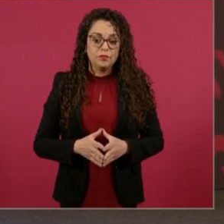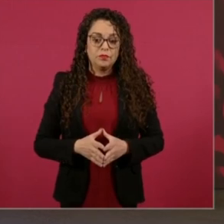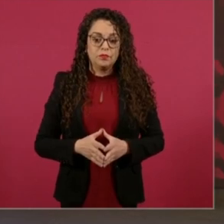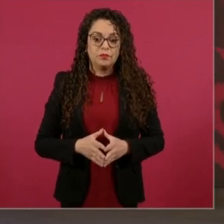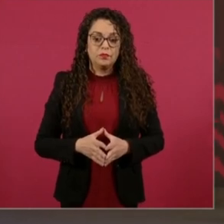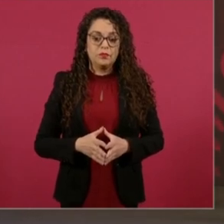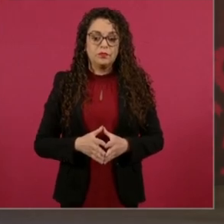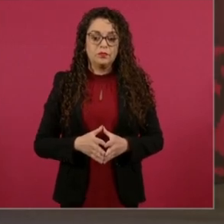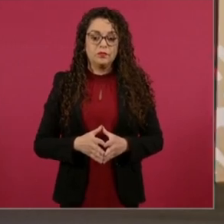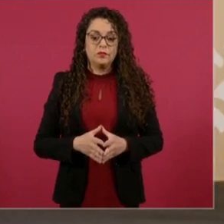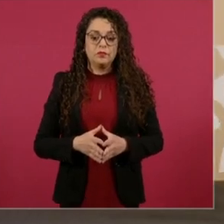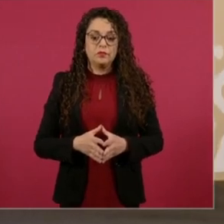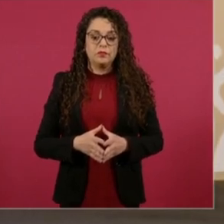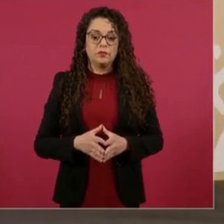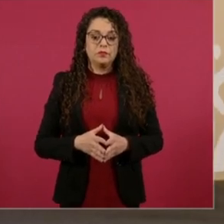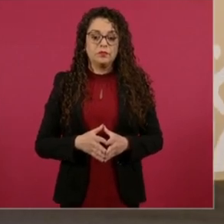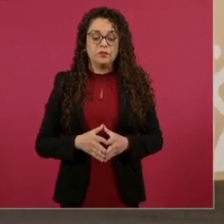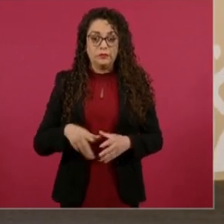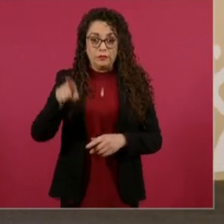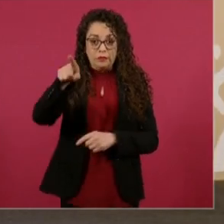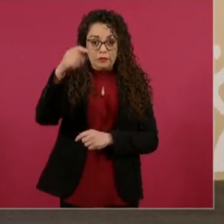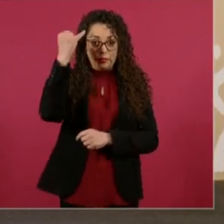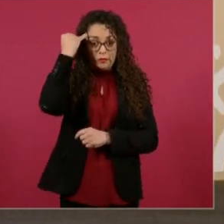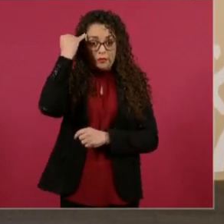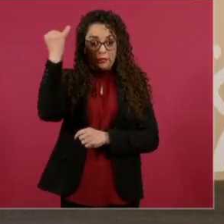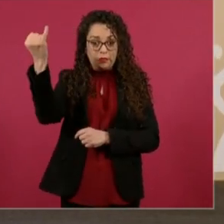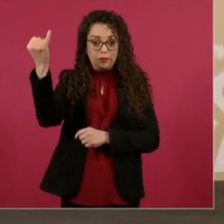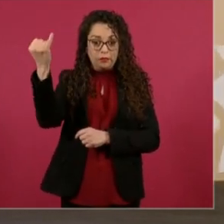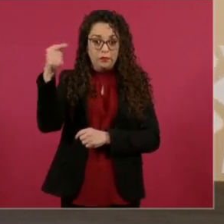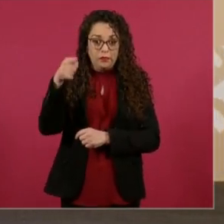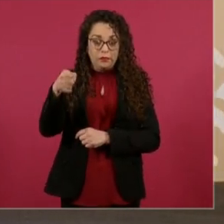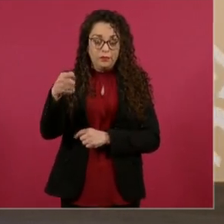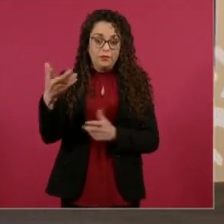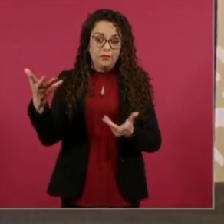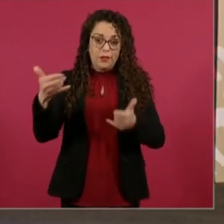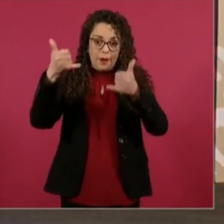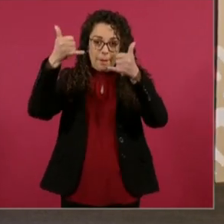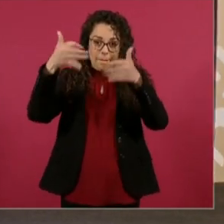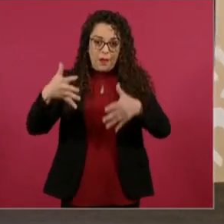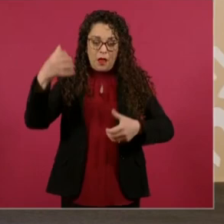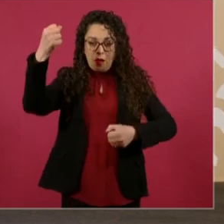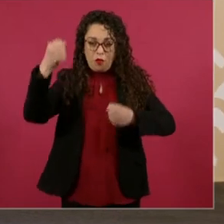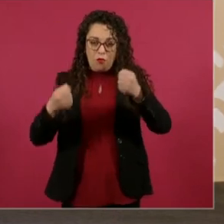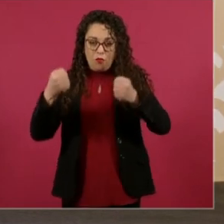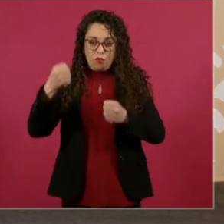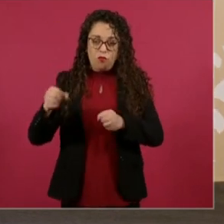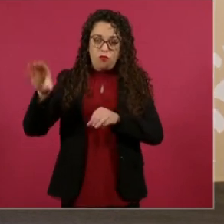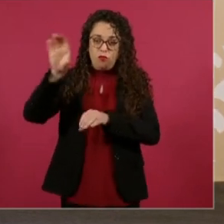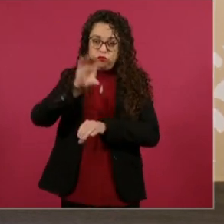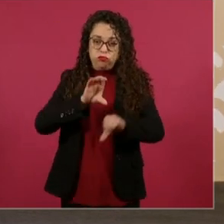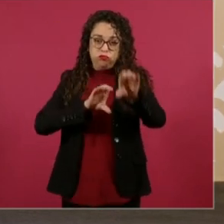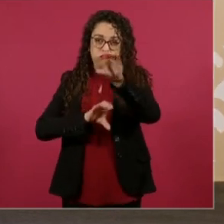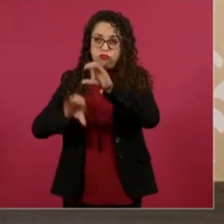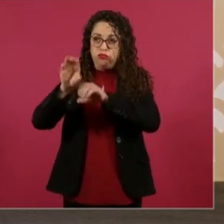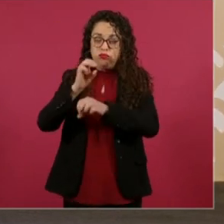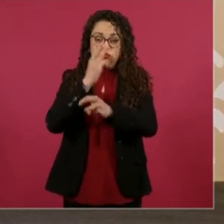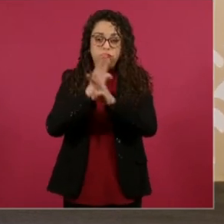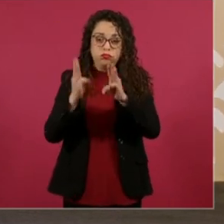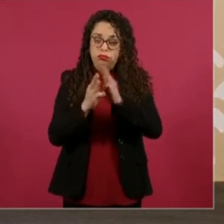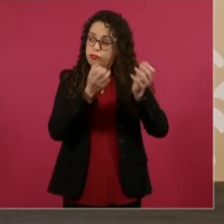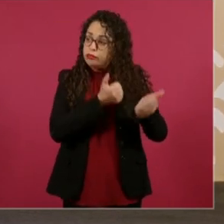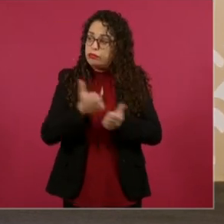aquí. Entonces, imagínense cómo quedan las carreteras. Entonces, todo este